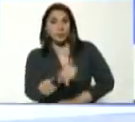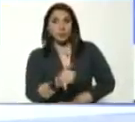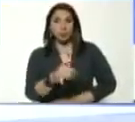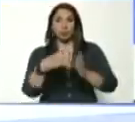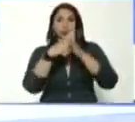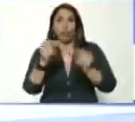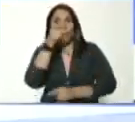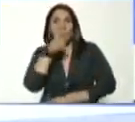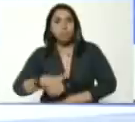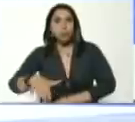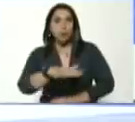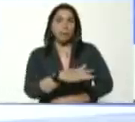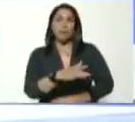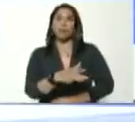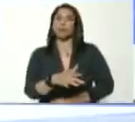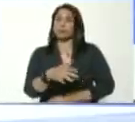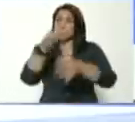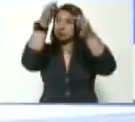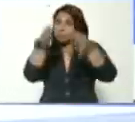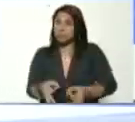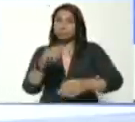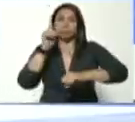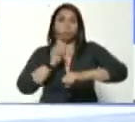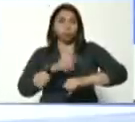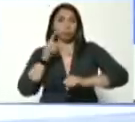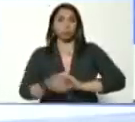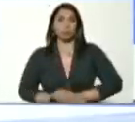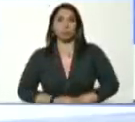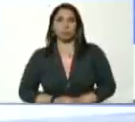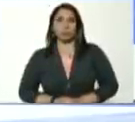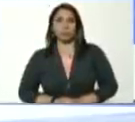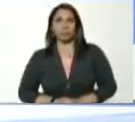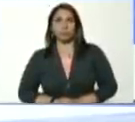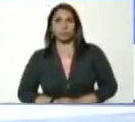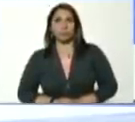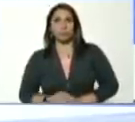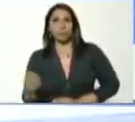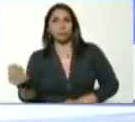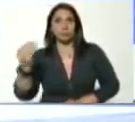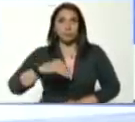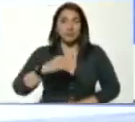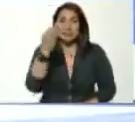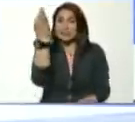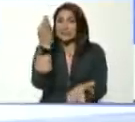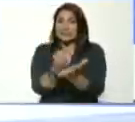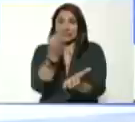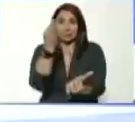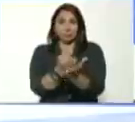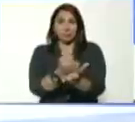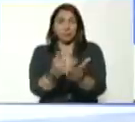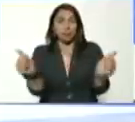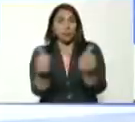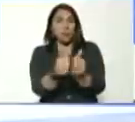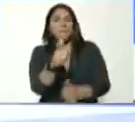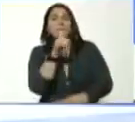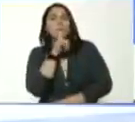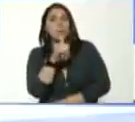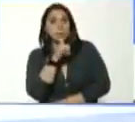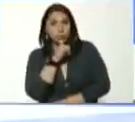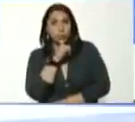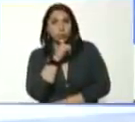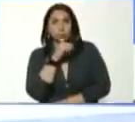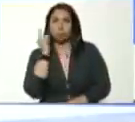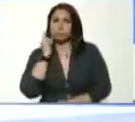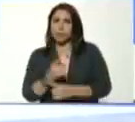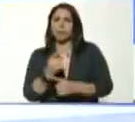veraz, en tiempo real y además siempre con información muy